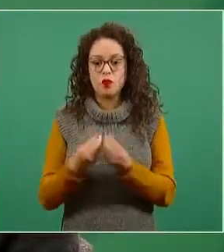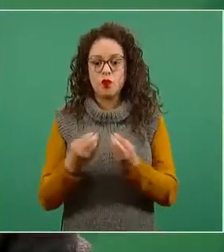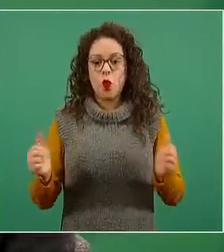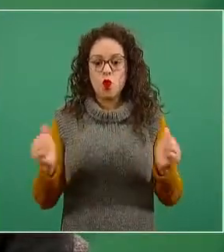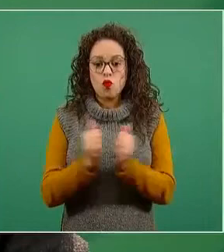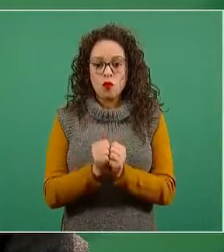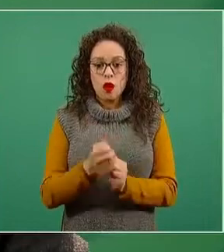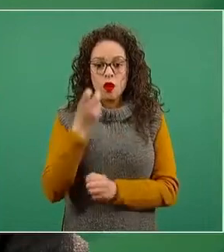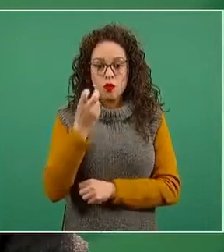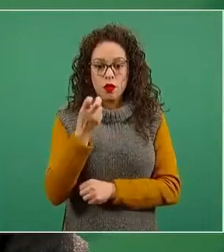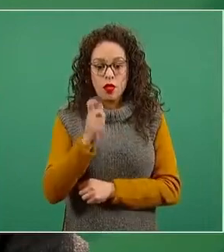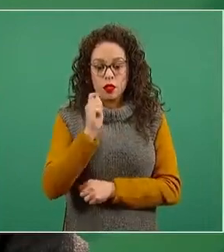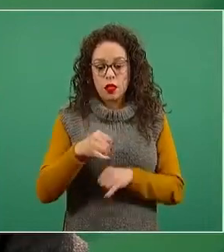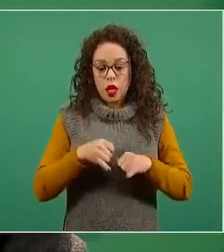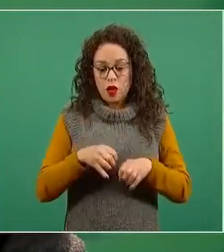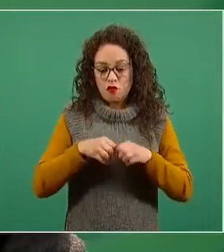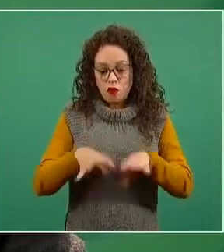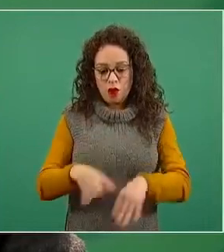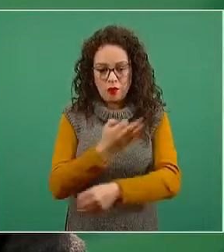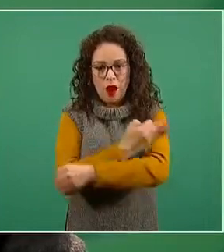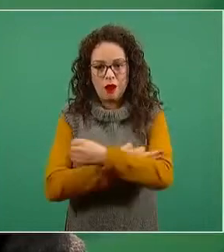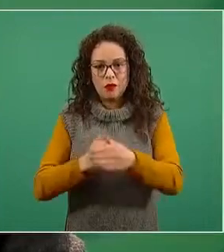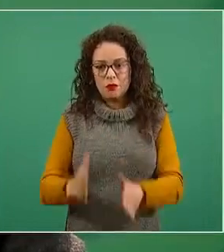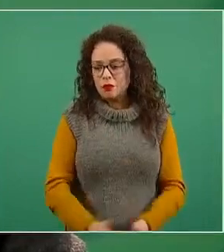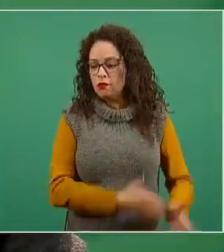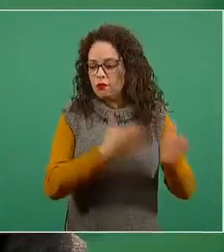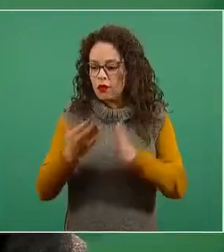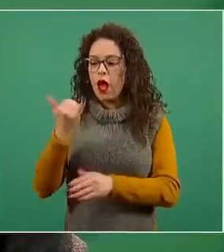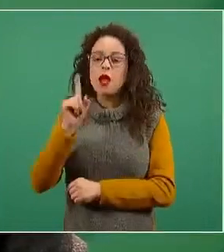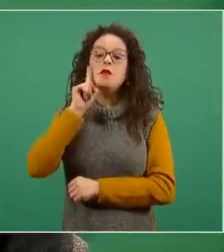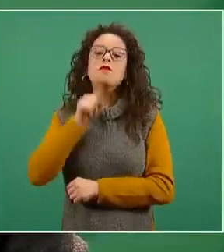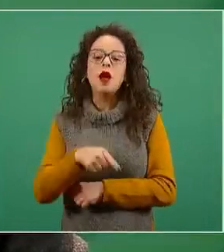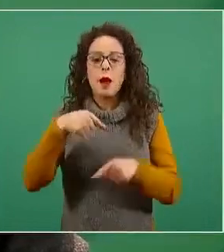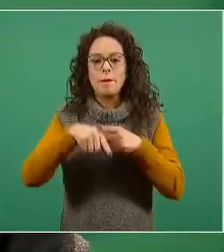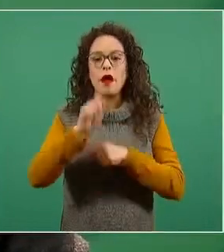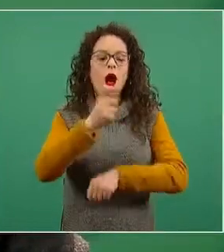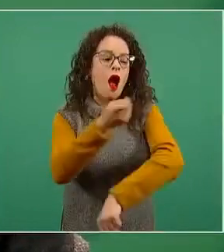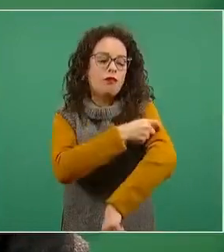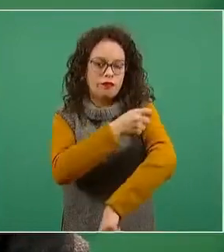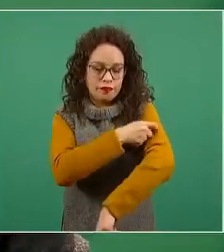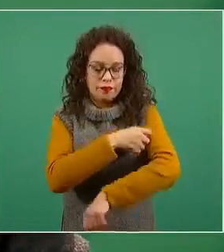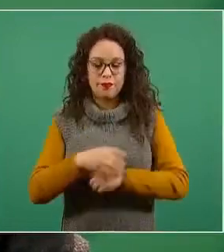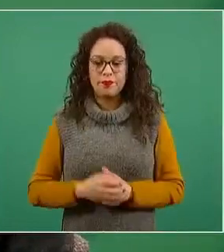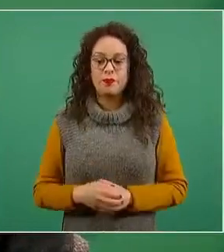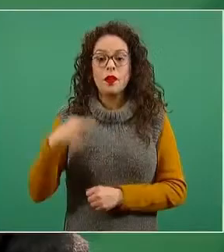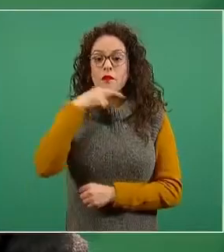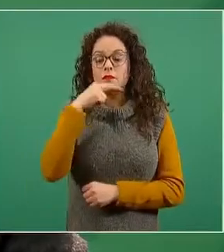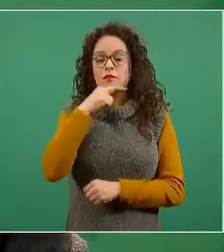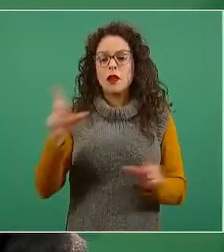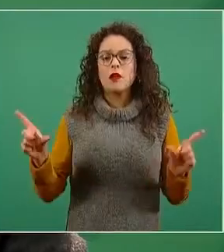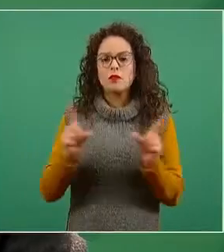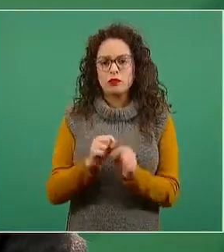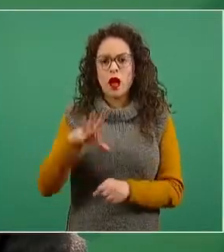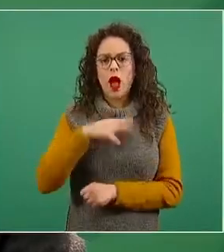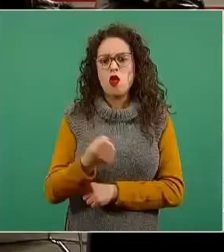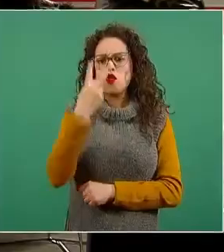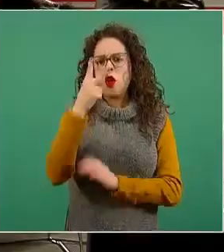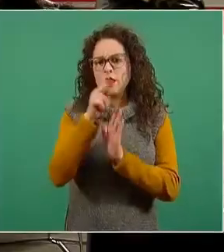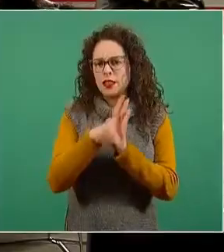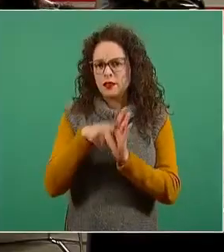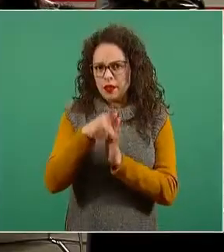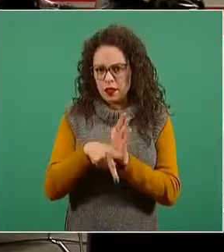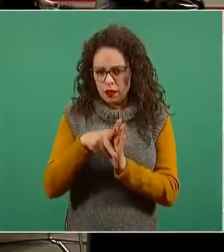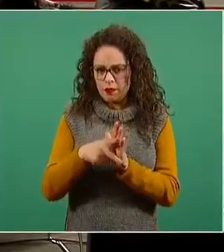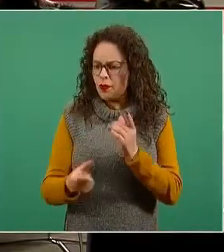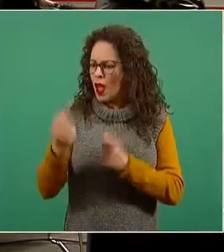en el flujo de información. Otro elemento que queremos comentar, y tenemos 2 videos para este propósito. Hubo un poco de